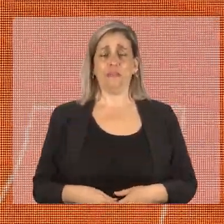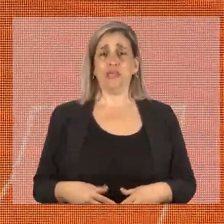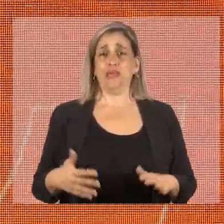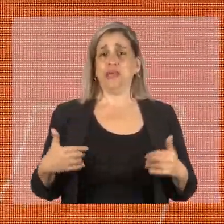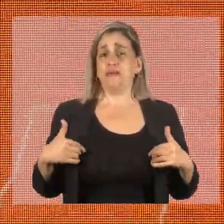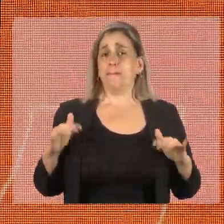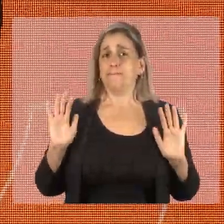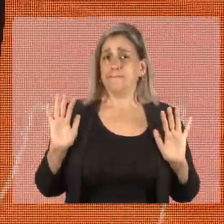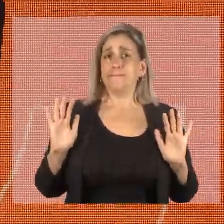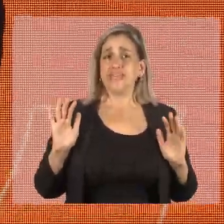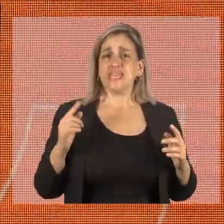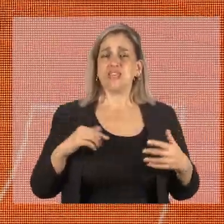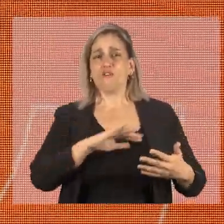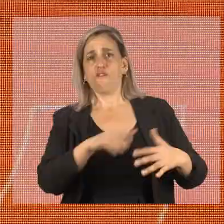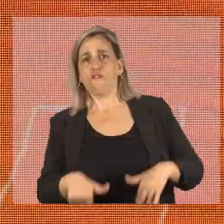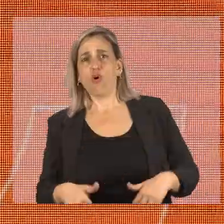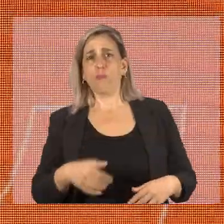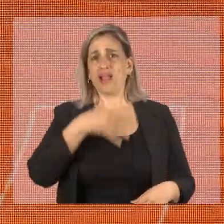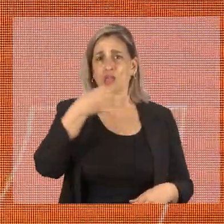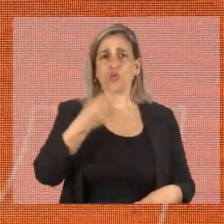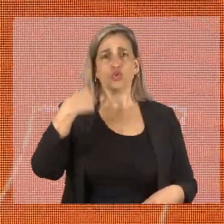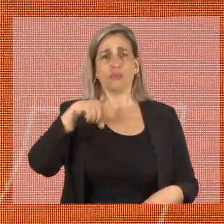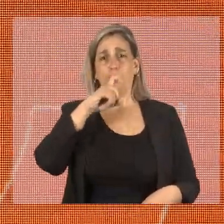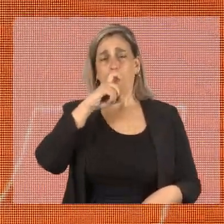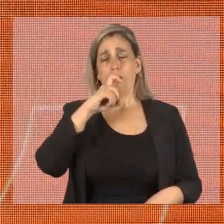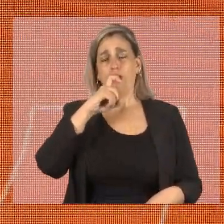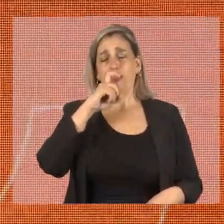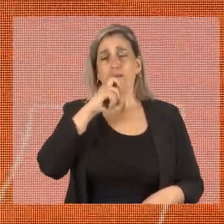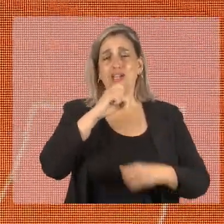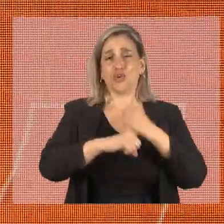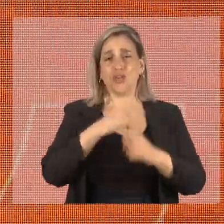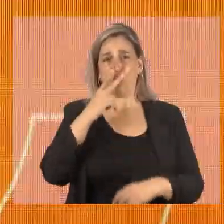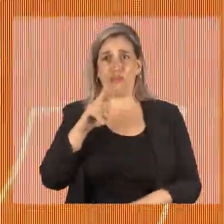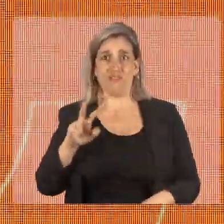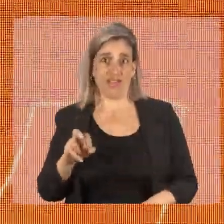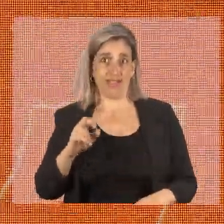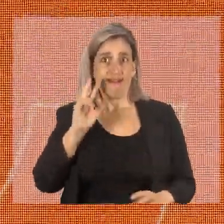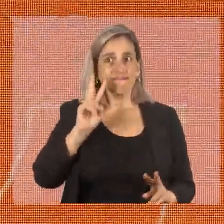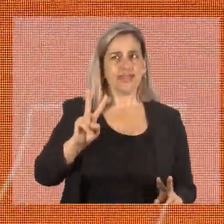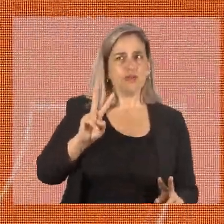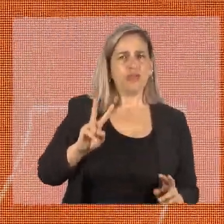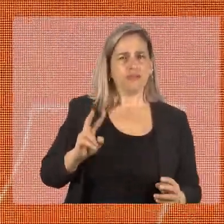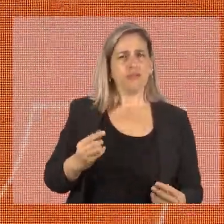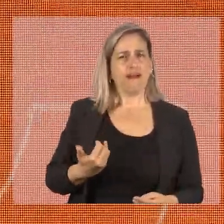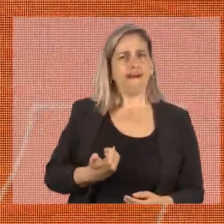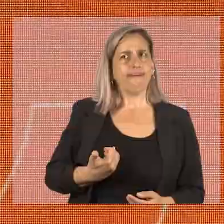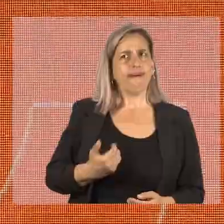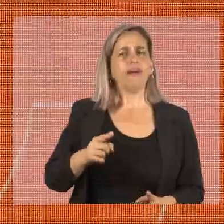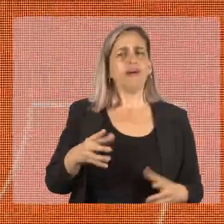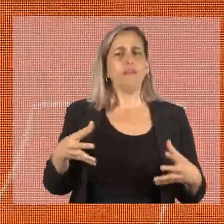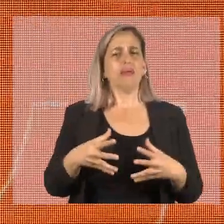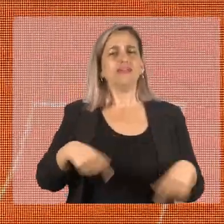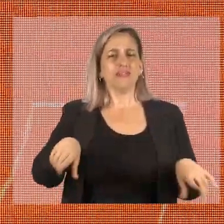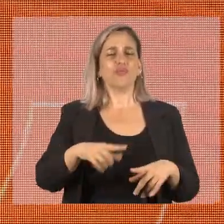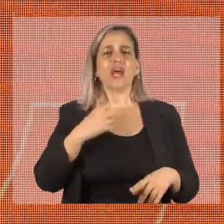Y mi mesa examinadora es el discurso del 1 de marzo del 2020. Y básicamente, y sé que a la gente